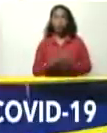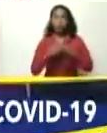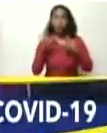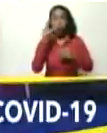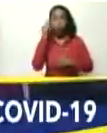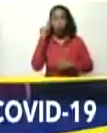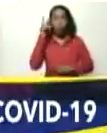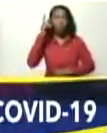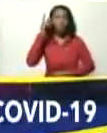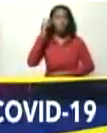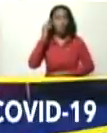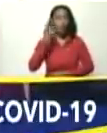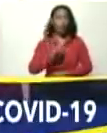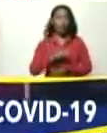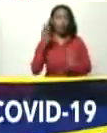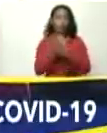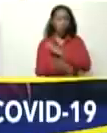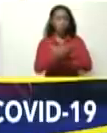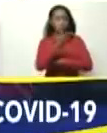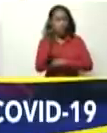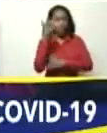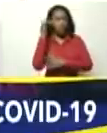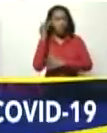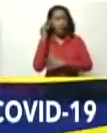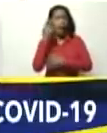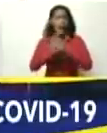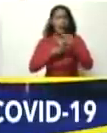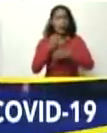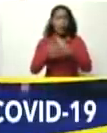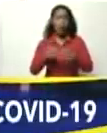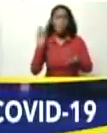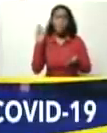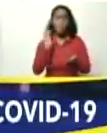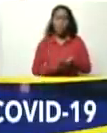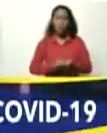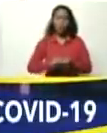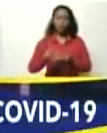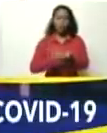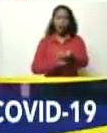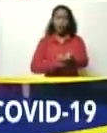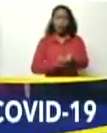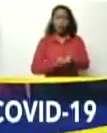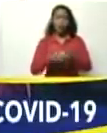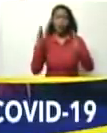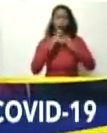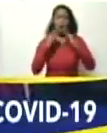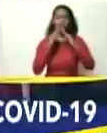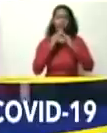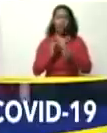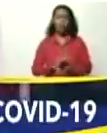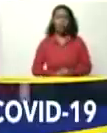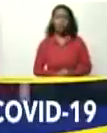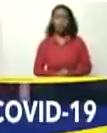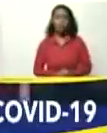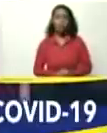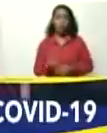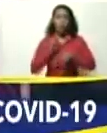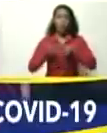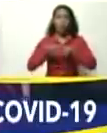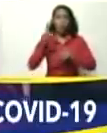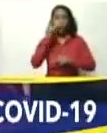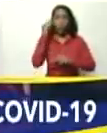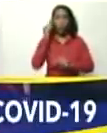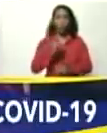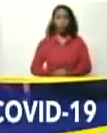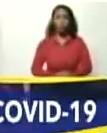todas, mujeres, sobre todo ustedes mujeres, que imponen su carácter en el hogar, con los niños, las